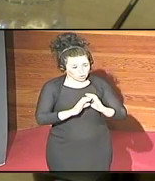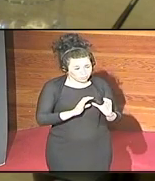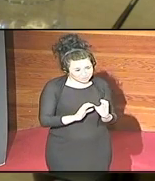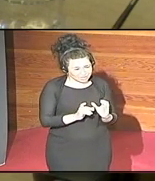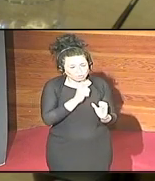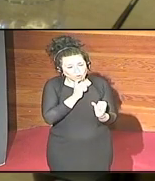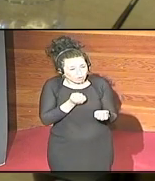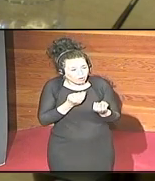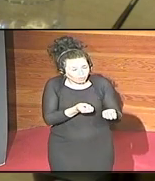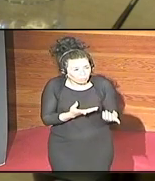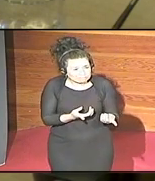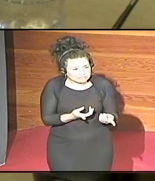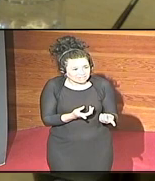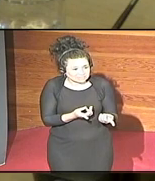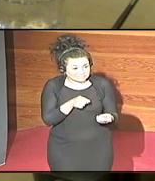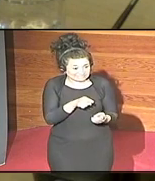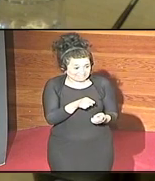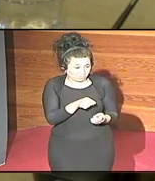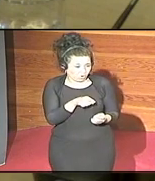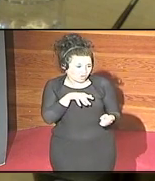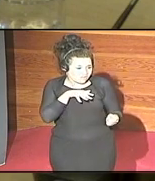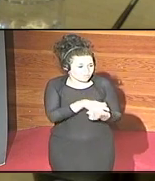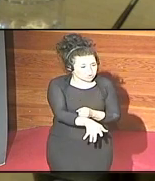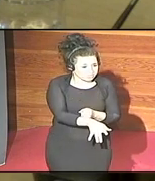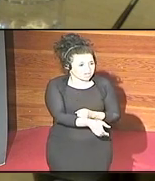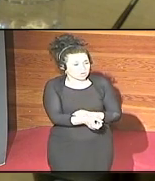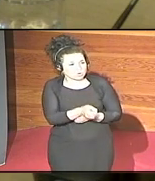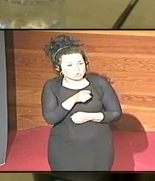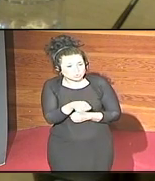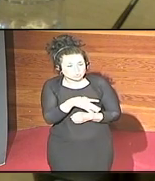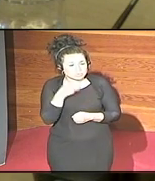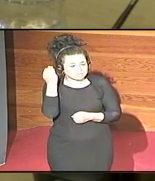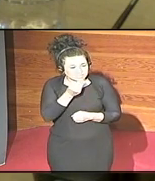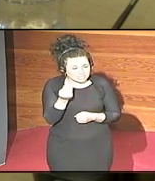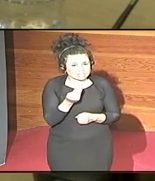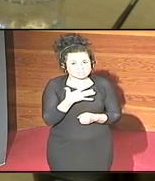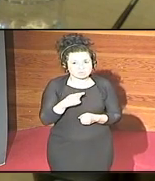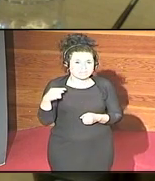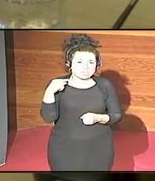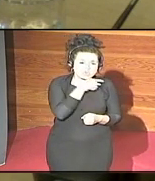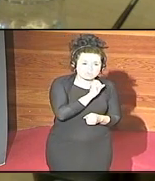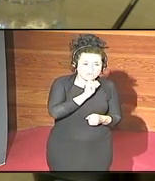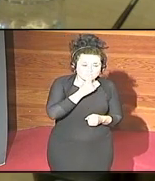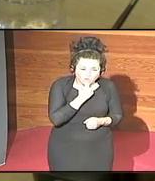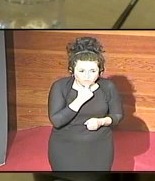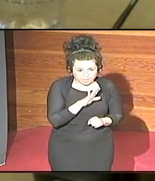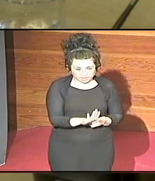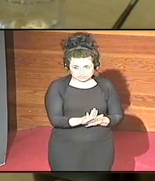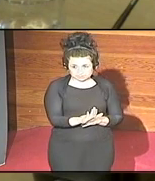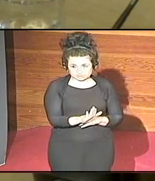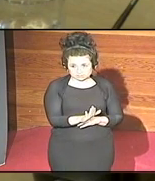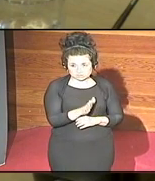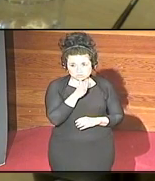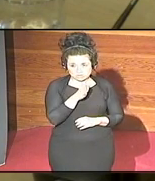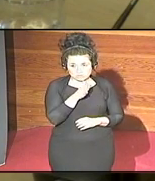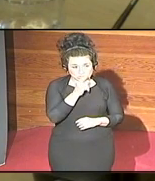comunican, ¿usted cree que hay o que puede dar lugar a una rusofobia? Porque no confundamos la